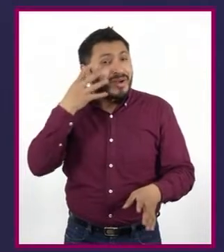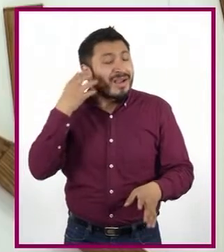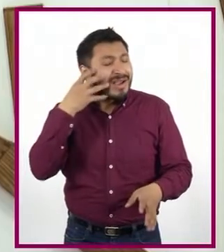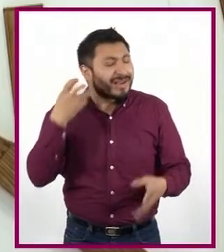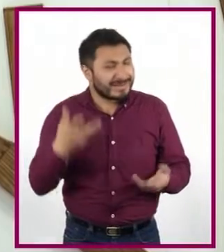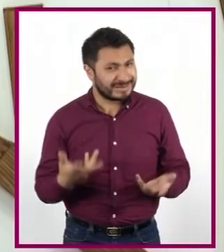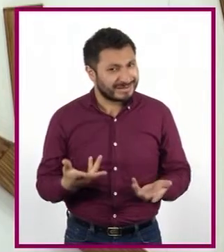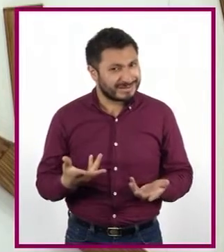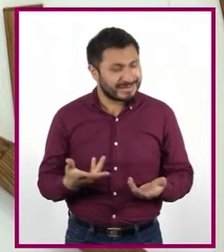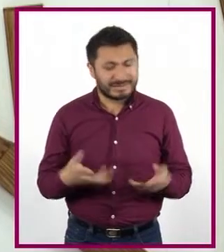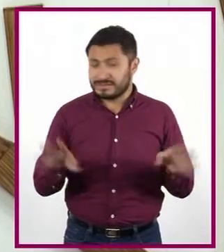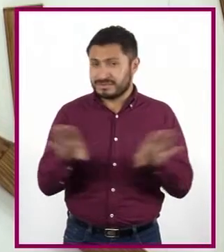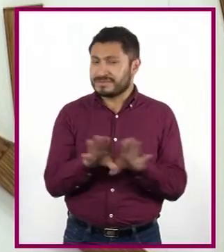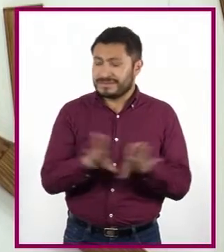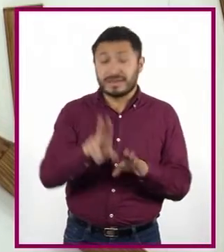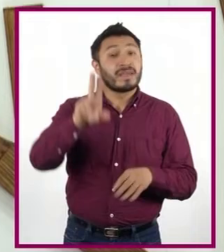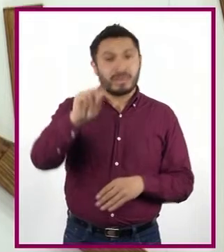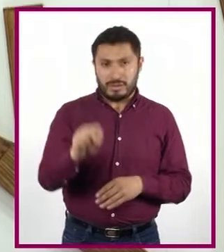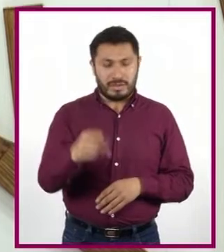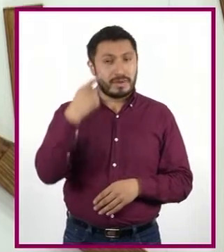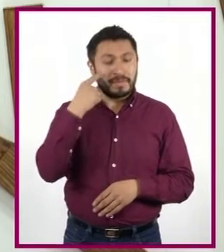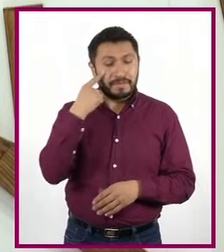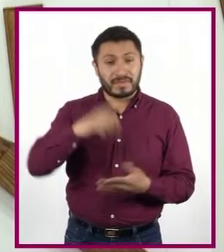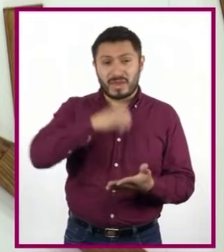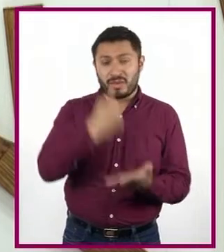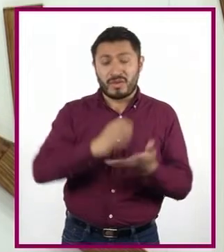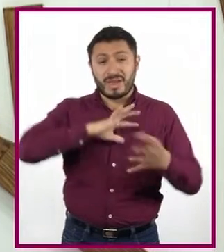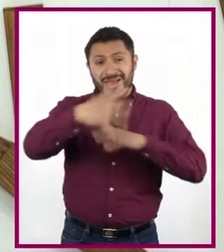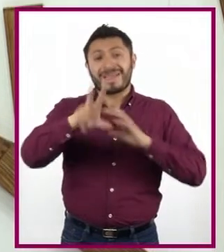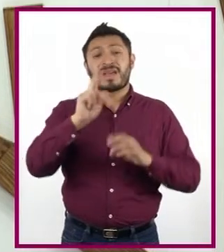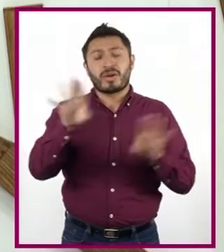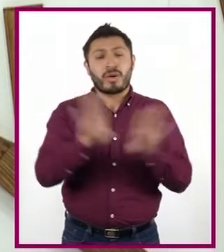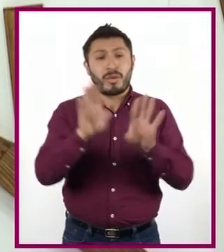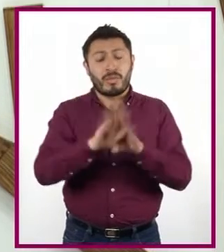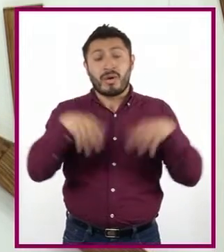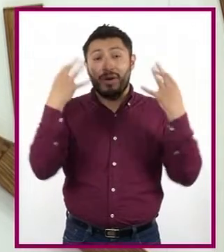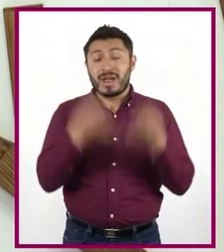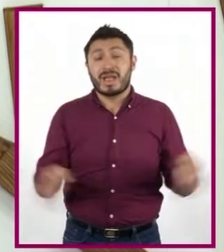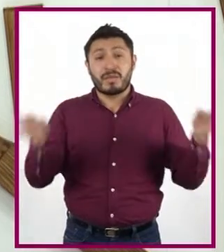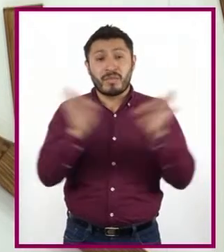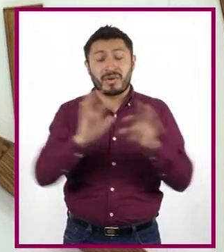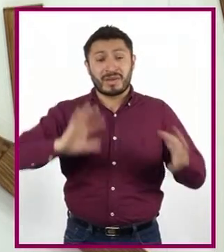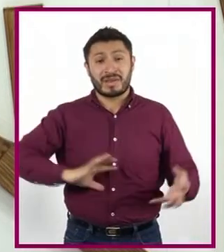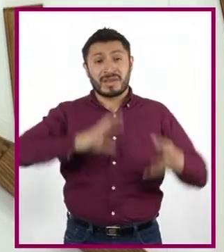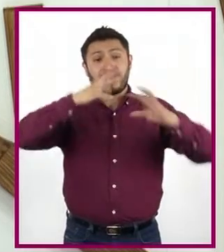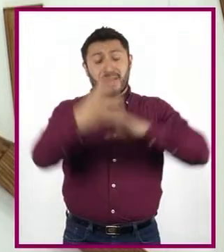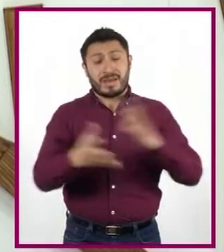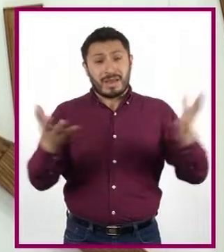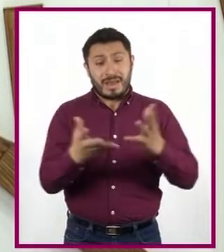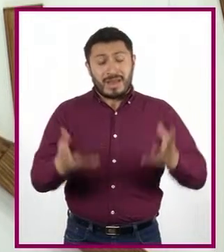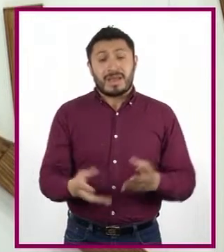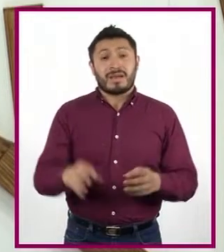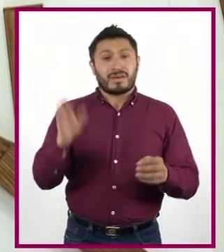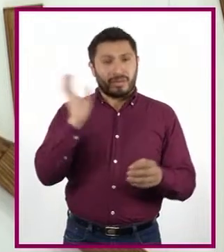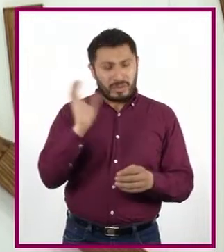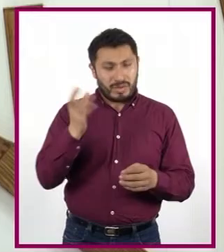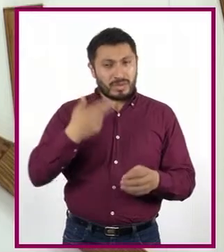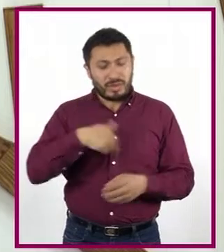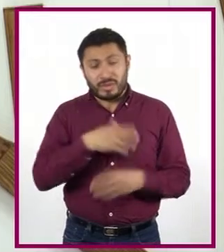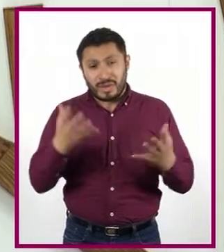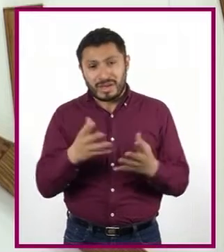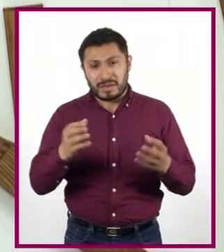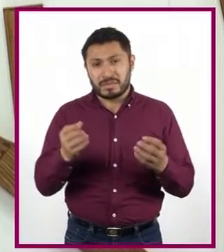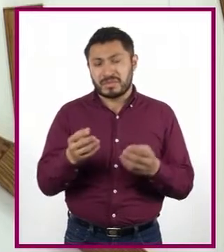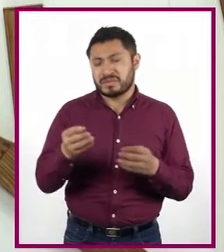Panchito? No, mira, la huella ambiental se refiere al impacto ambiental potencial que se deja al crear algún producto o servicio,